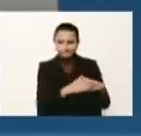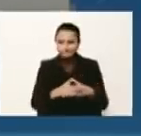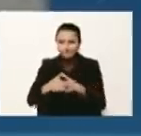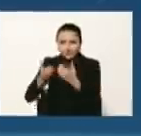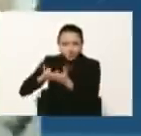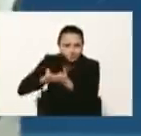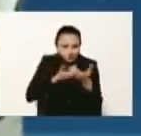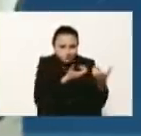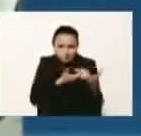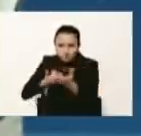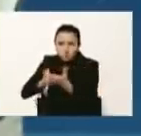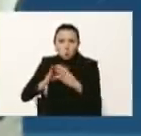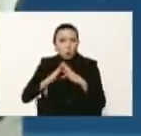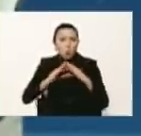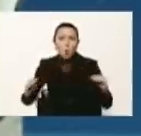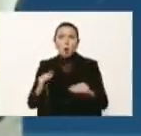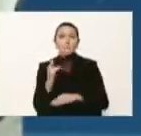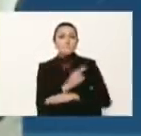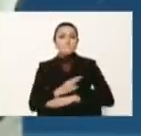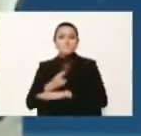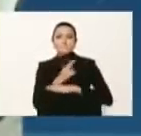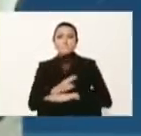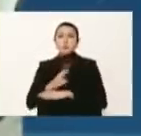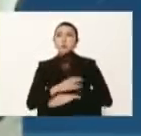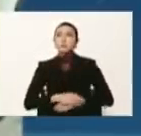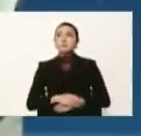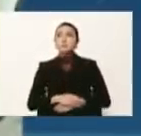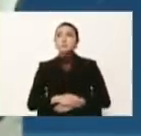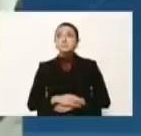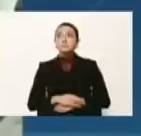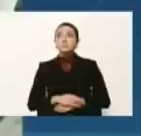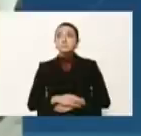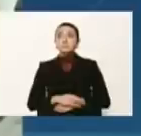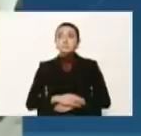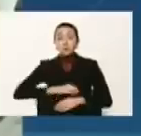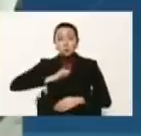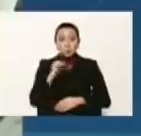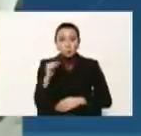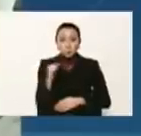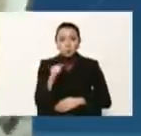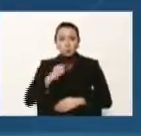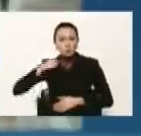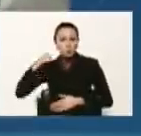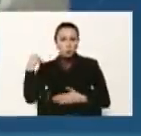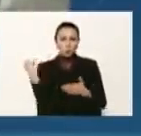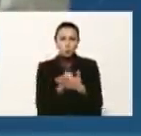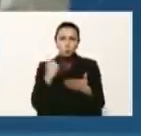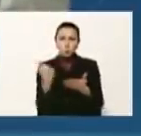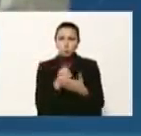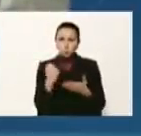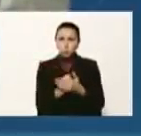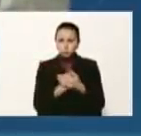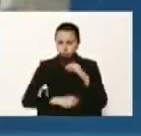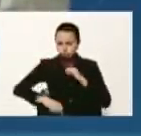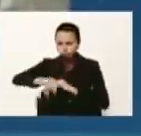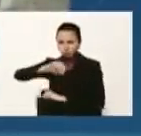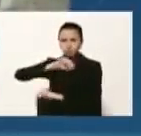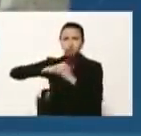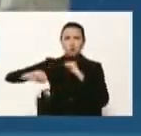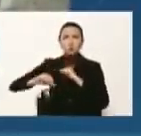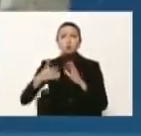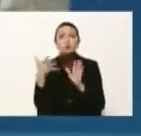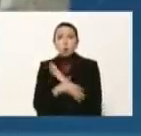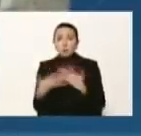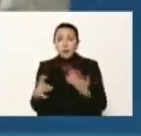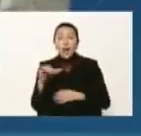ametralladoras, pistolas. Igualmente, nuestros organismos de seguridad afianzaron la lucha contra el flagelo de la droga.